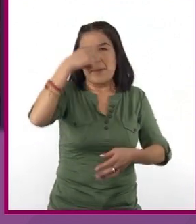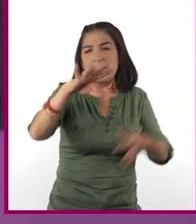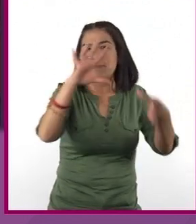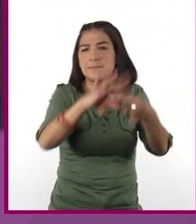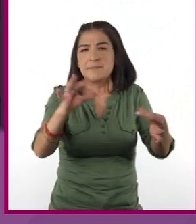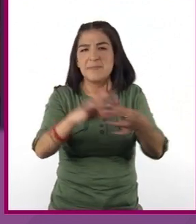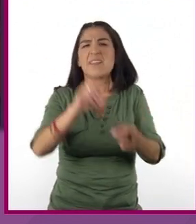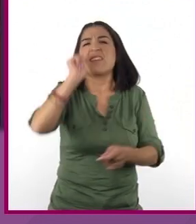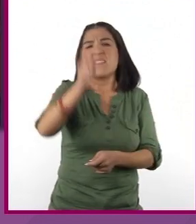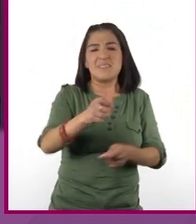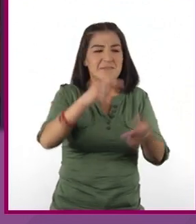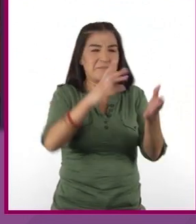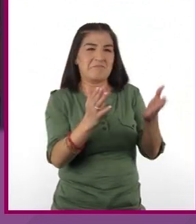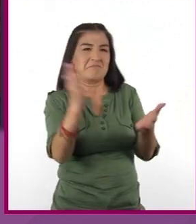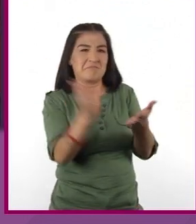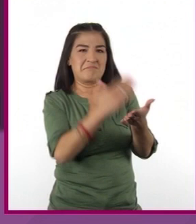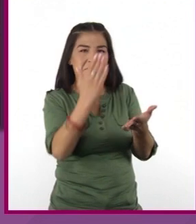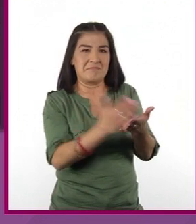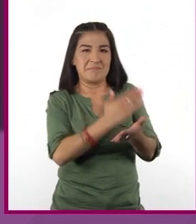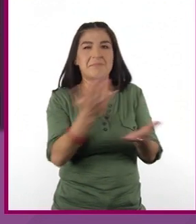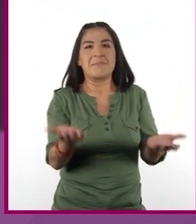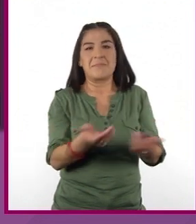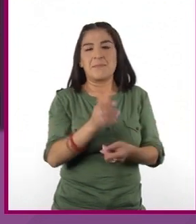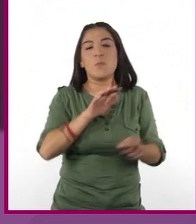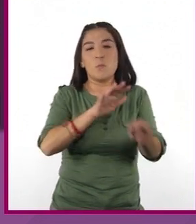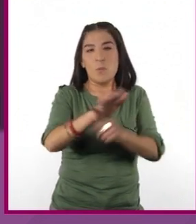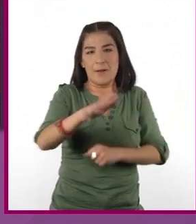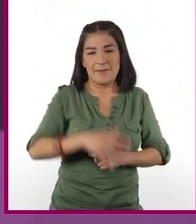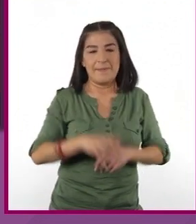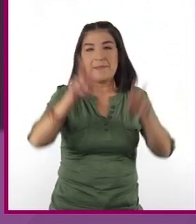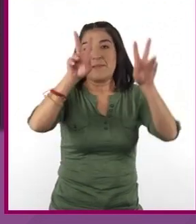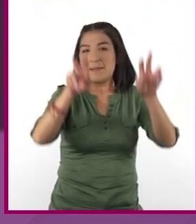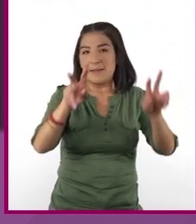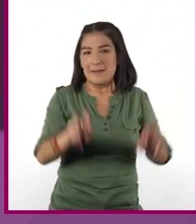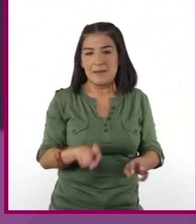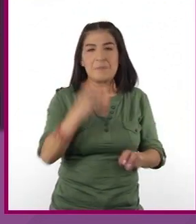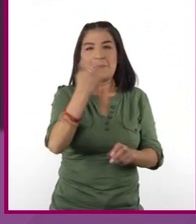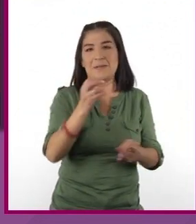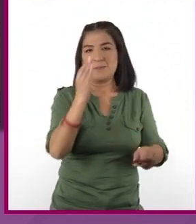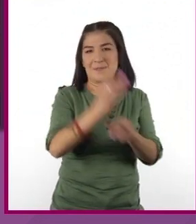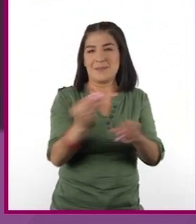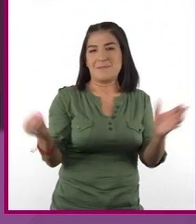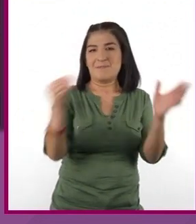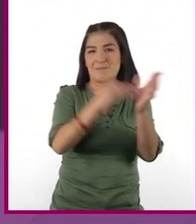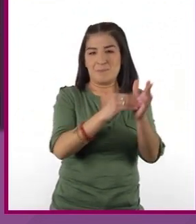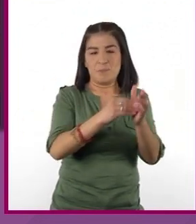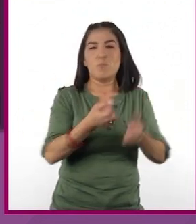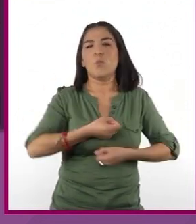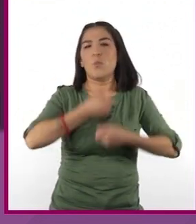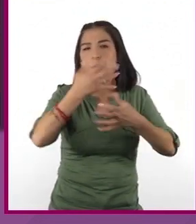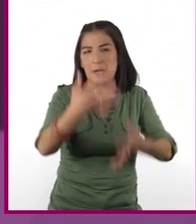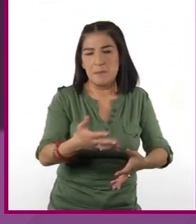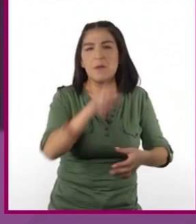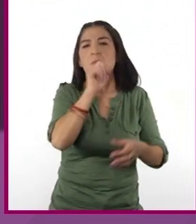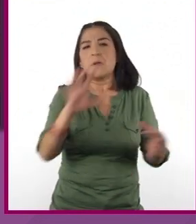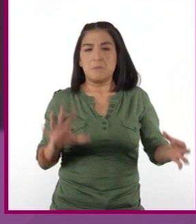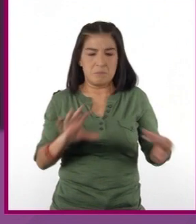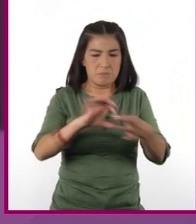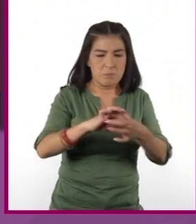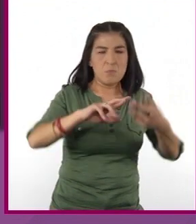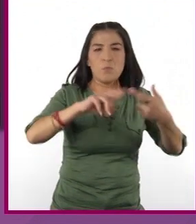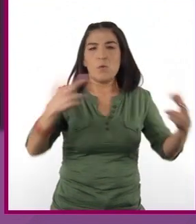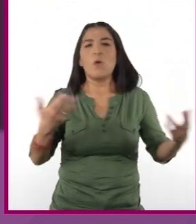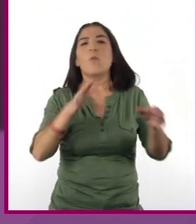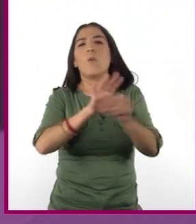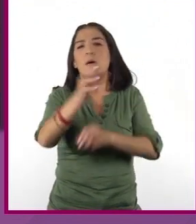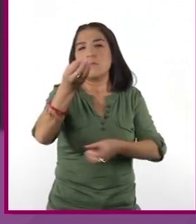lo que tratará la antología, como lo son los temas que se abordan en los poemas, alguna relación con el movimiento